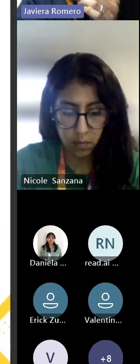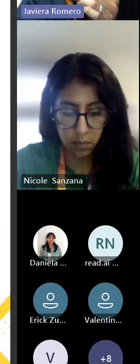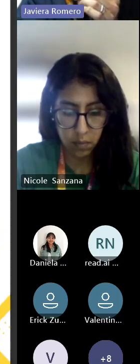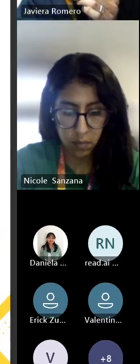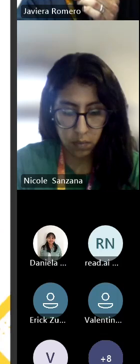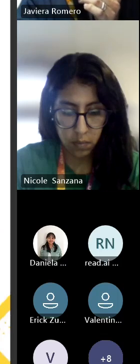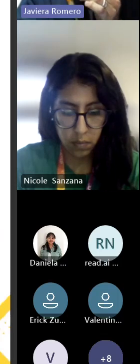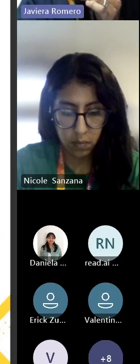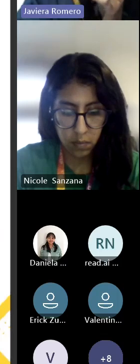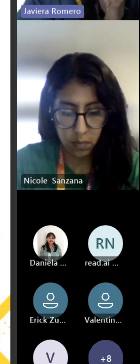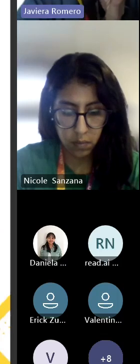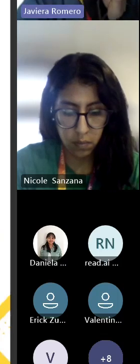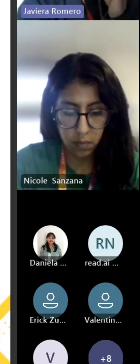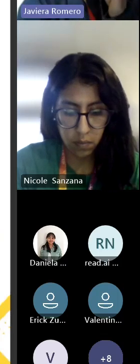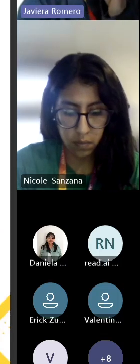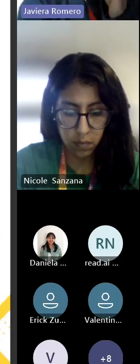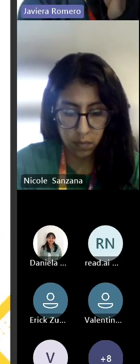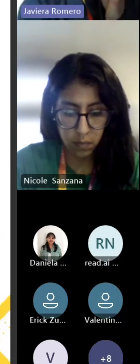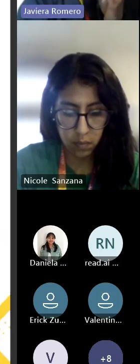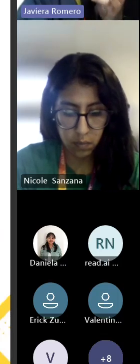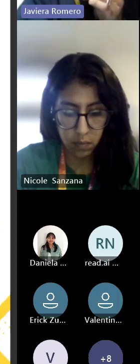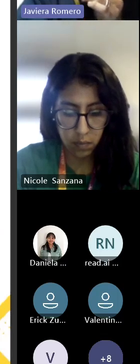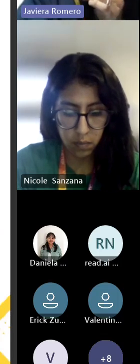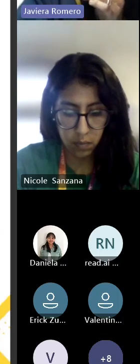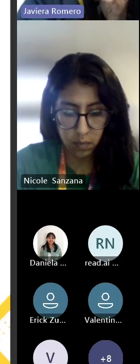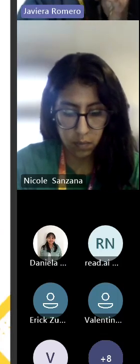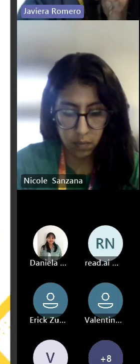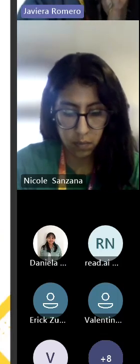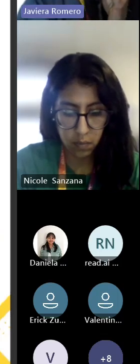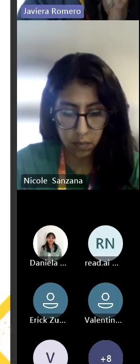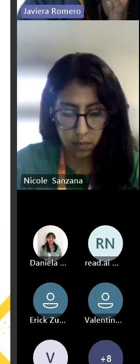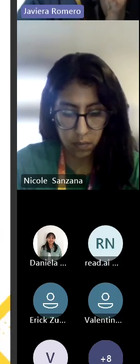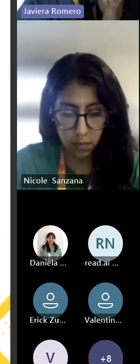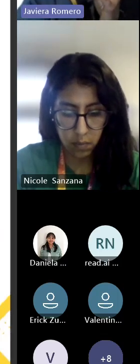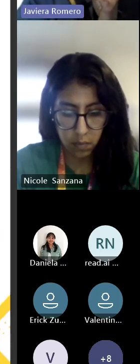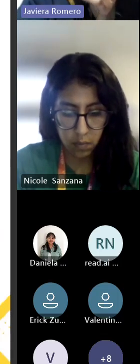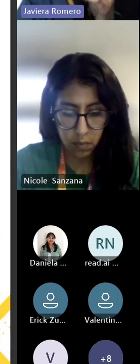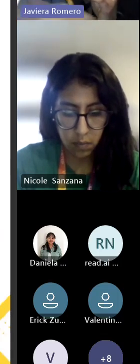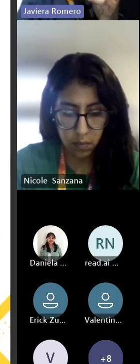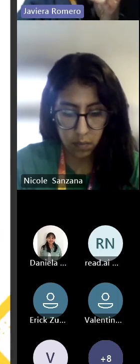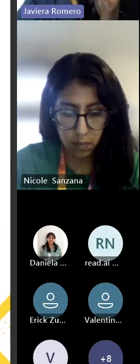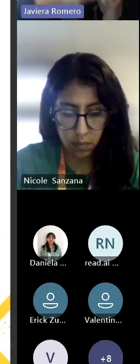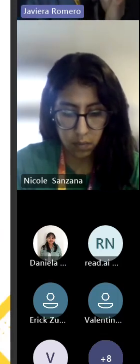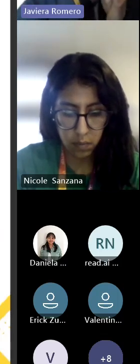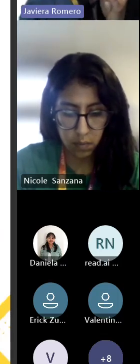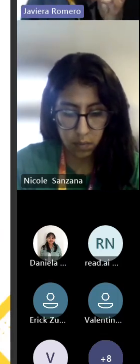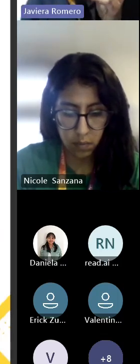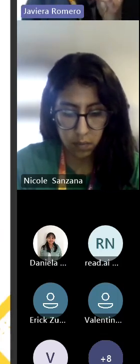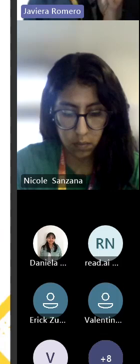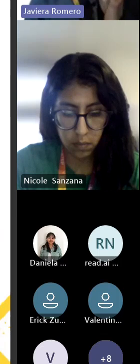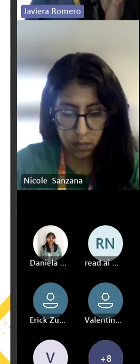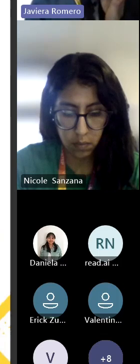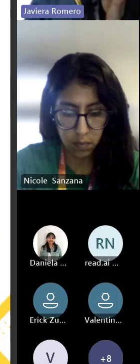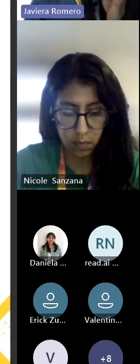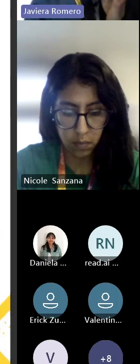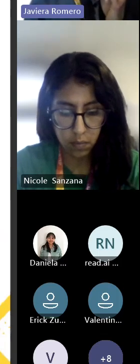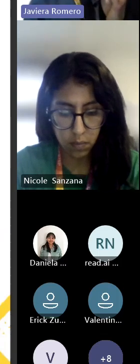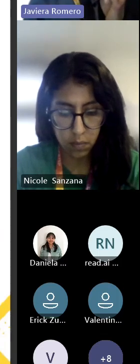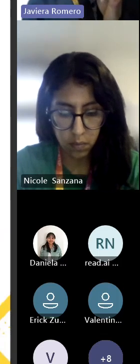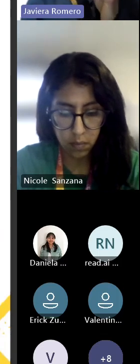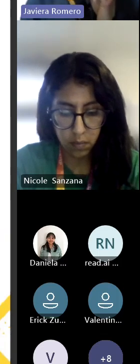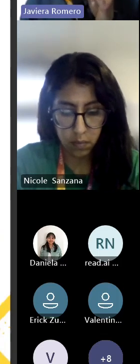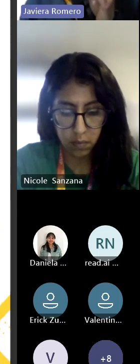acompañamiento. Y el otro factor importante en el clima escolar protector es la promoción de la participación, ojalá, de toda la comunidad